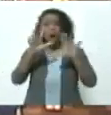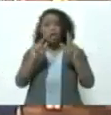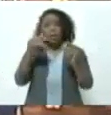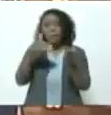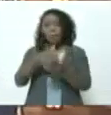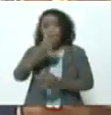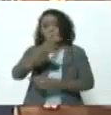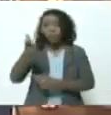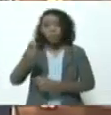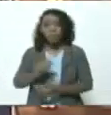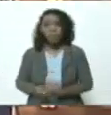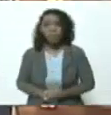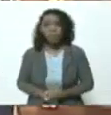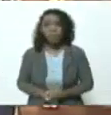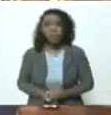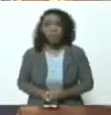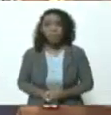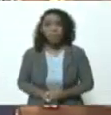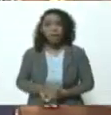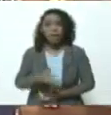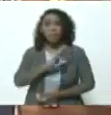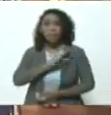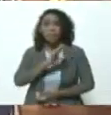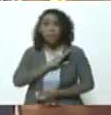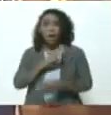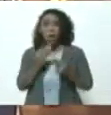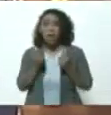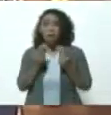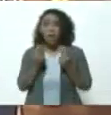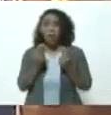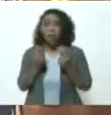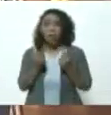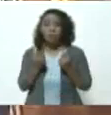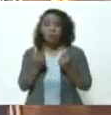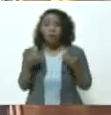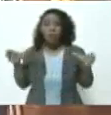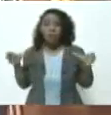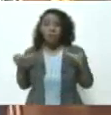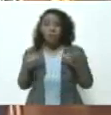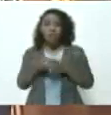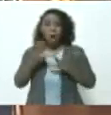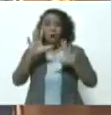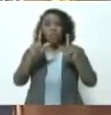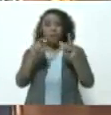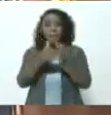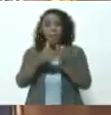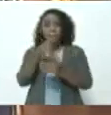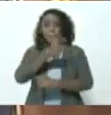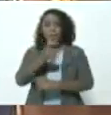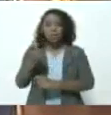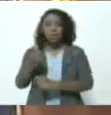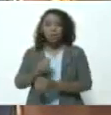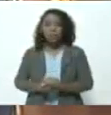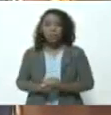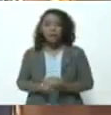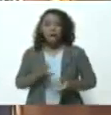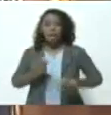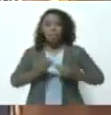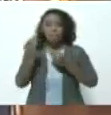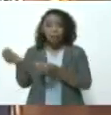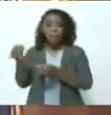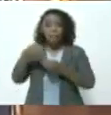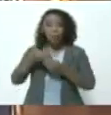personas. Tener los recursos para reunir cerca de 11.000 personas, darles